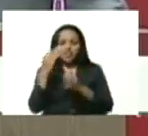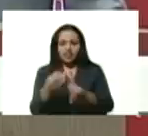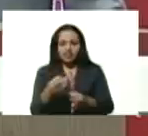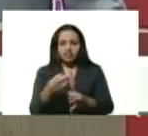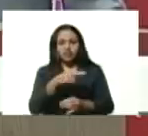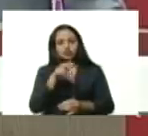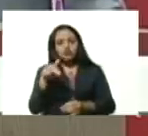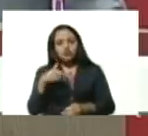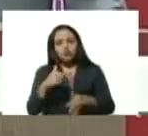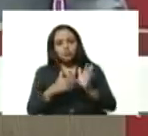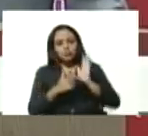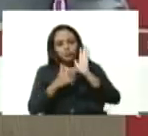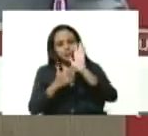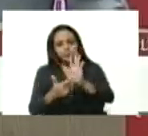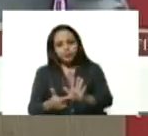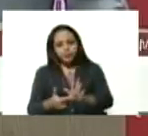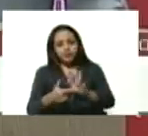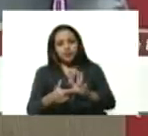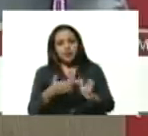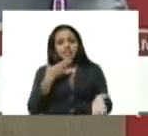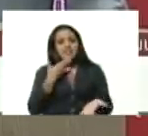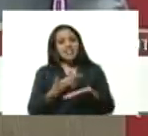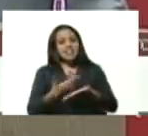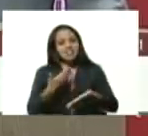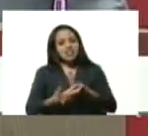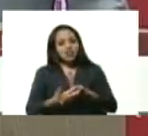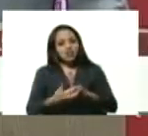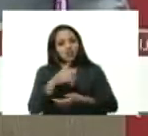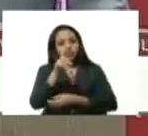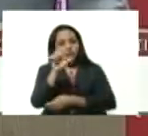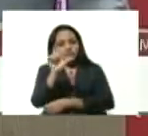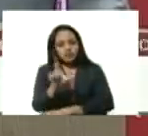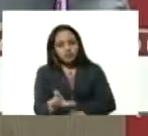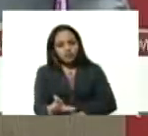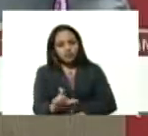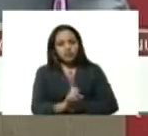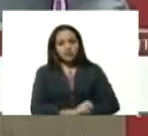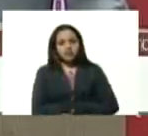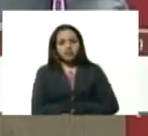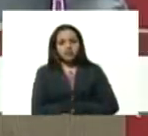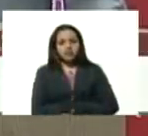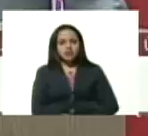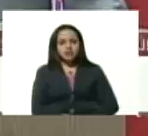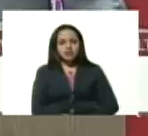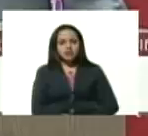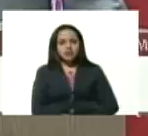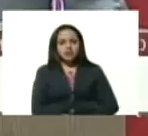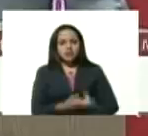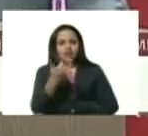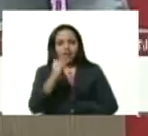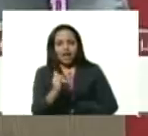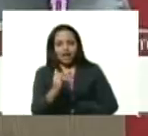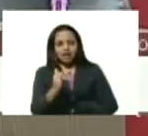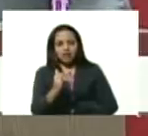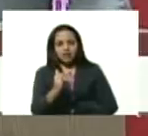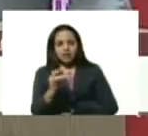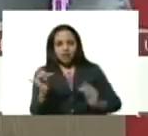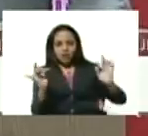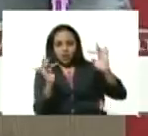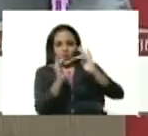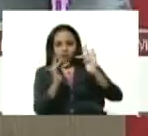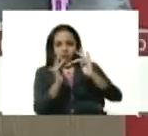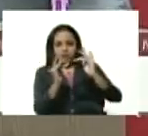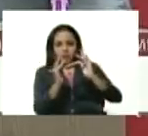a mostrar el testimonio de una persona que sirvió de enlace con